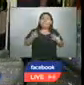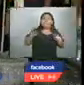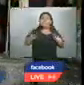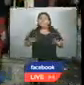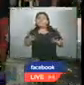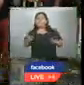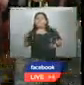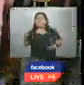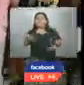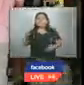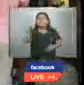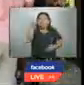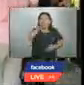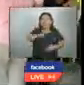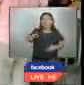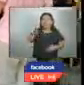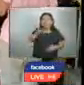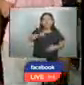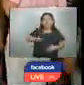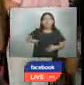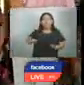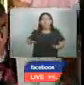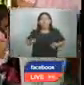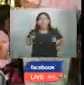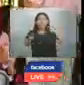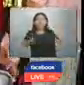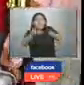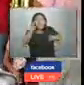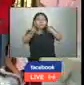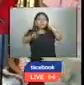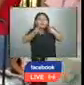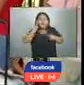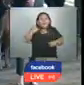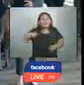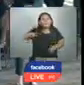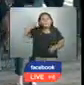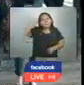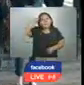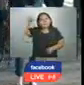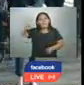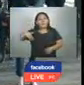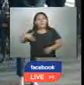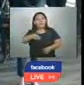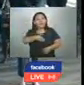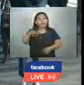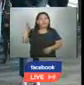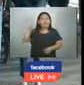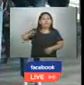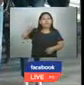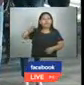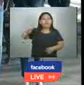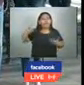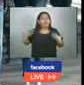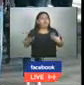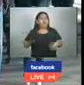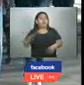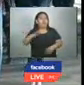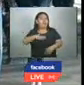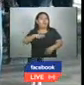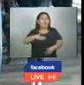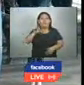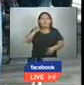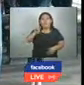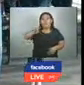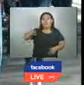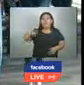retornar en las siguientes semanas, además de turistas que según las proyecciones del Ministerio de Turismo, ya sobrepasan el millón